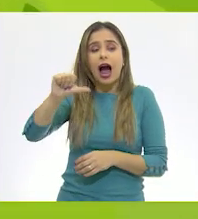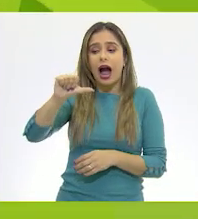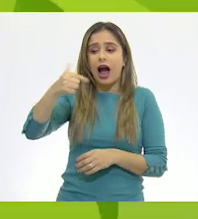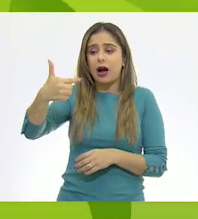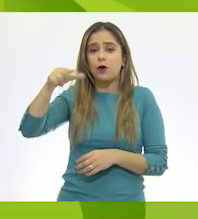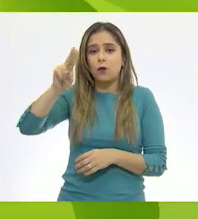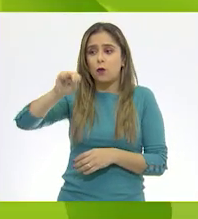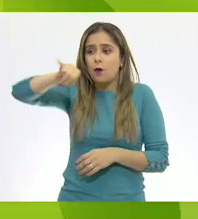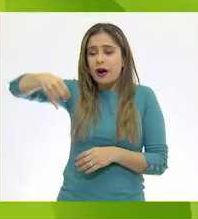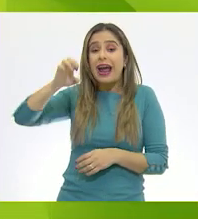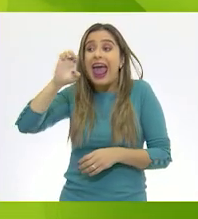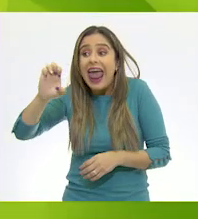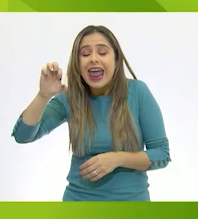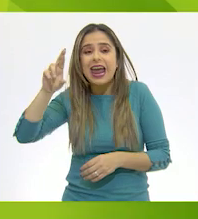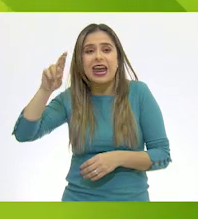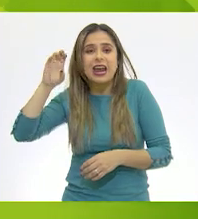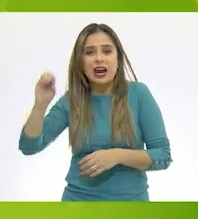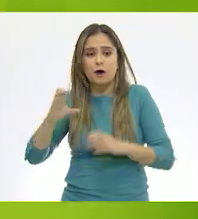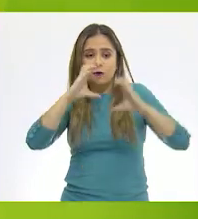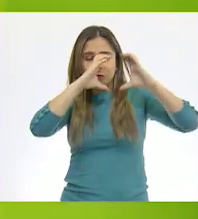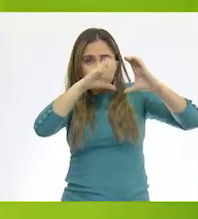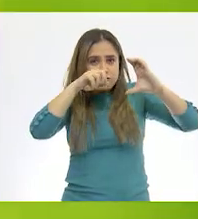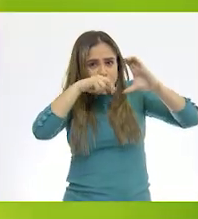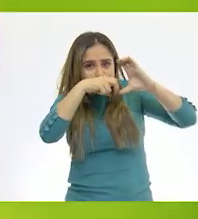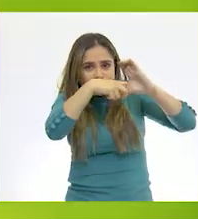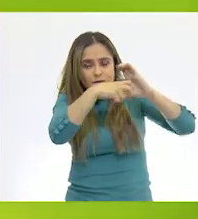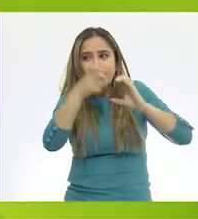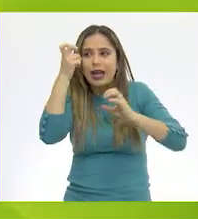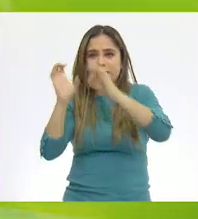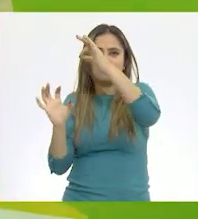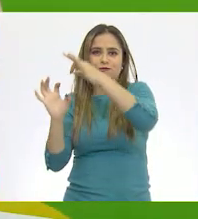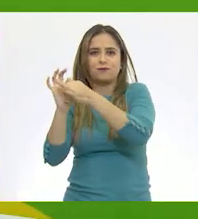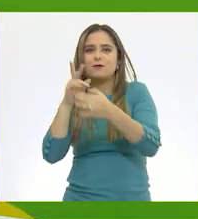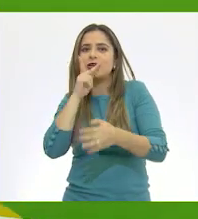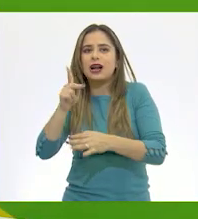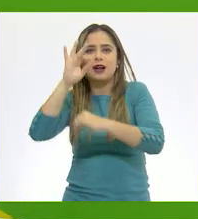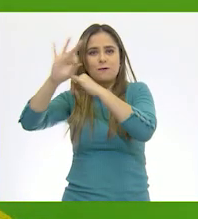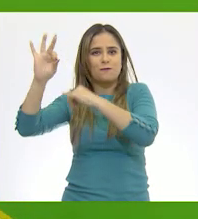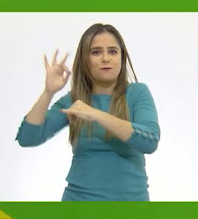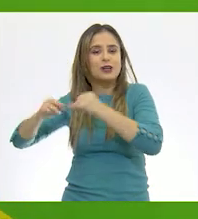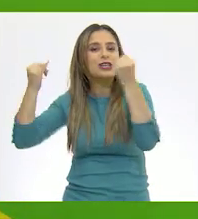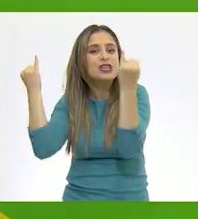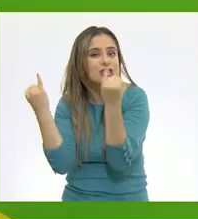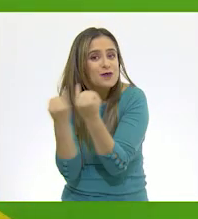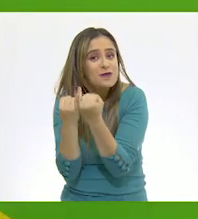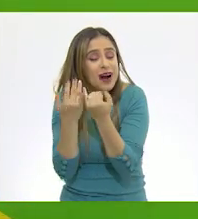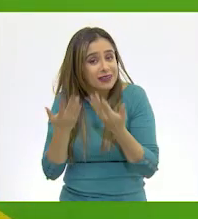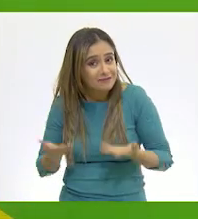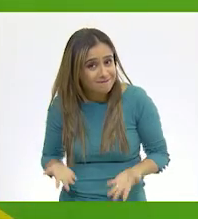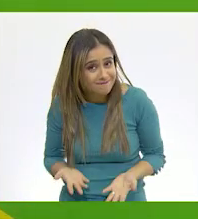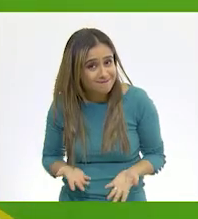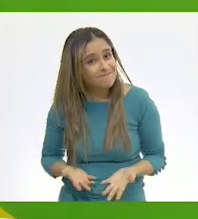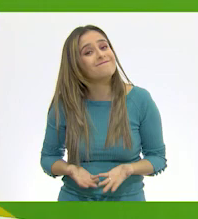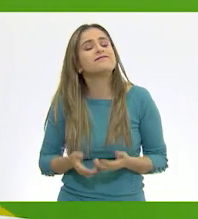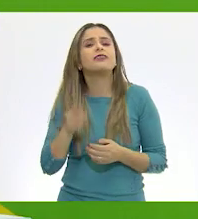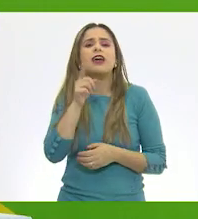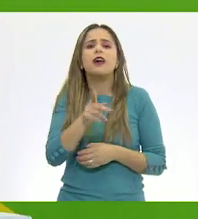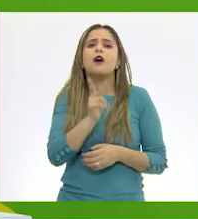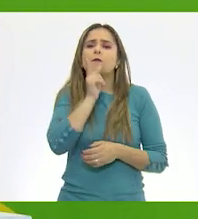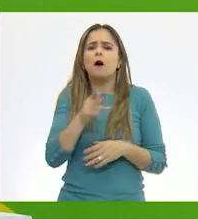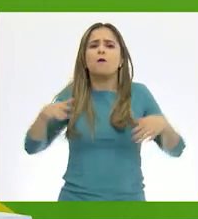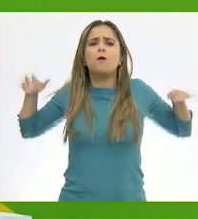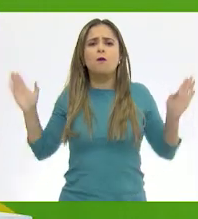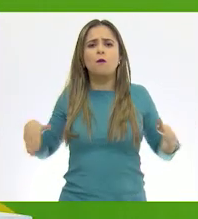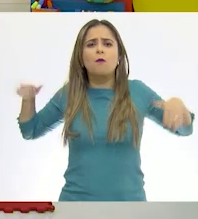agujero. ¡Bravo! ¡Muy bien! ¿Pudieron identificar qué palabra rima con